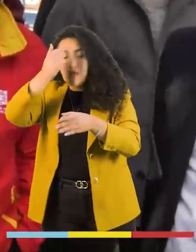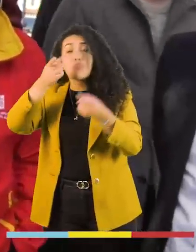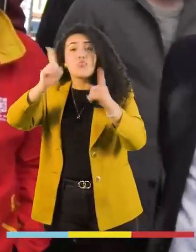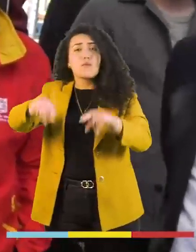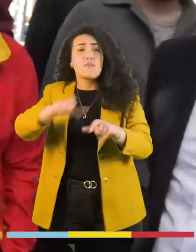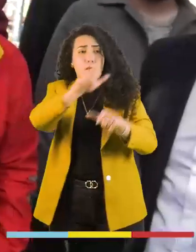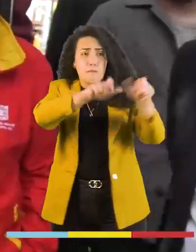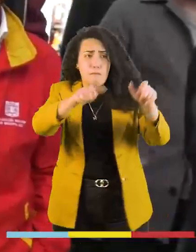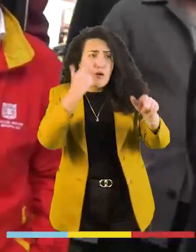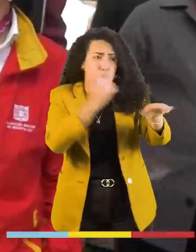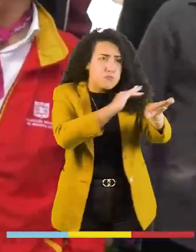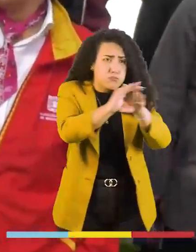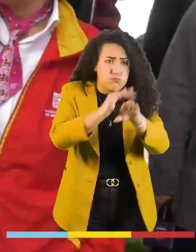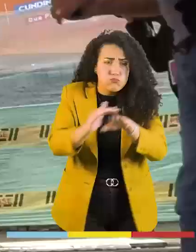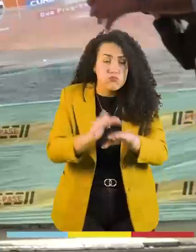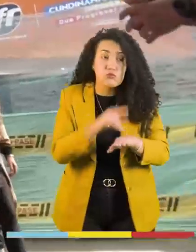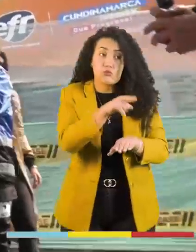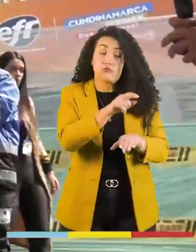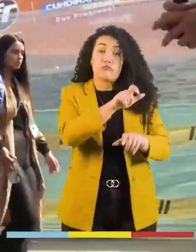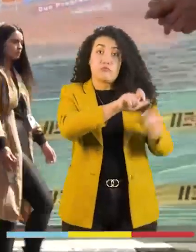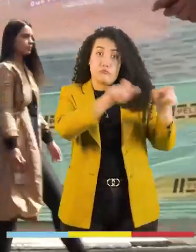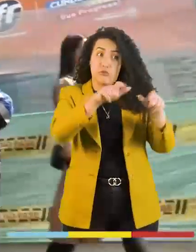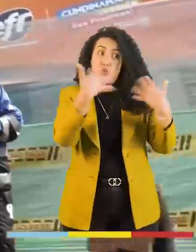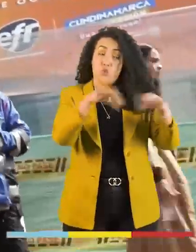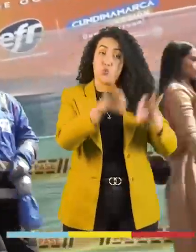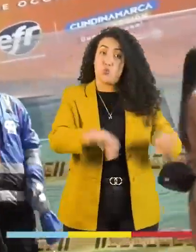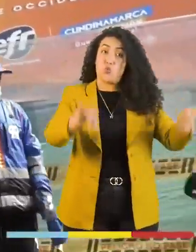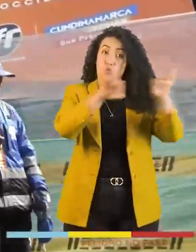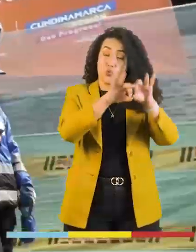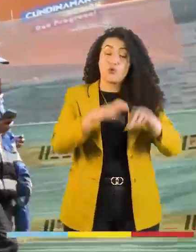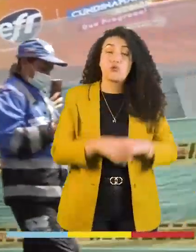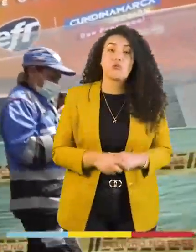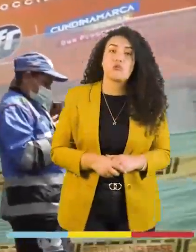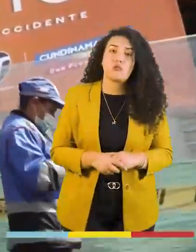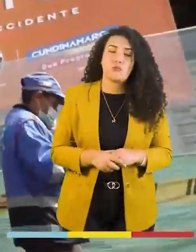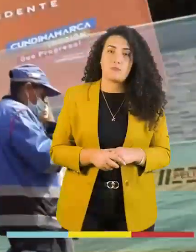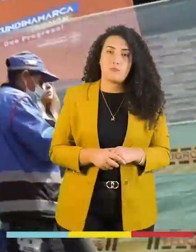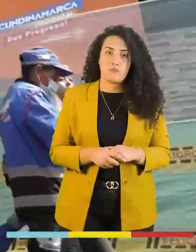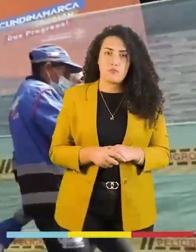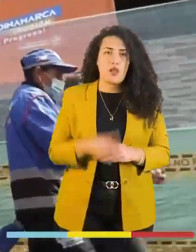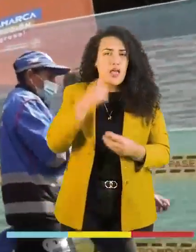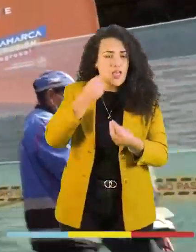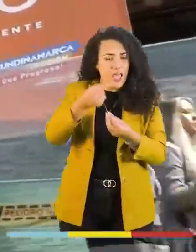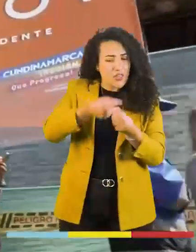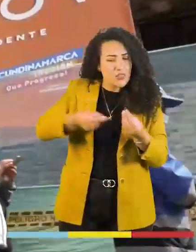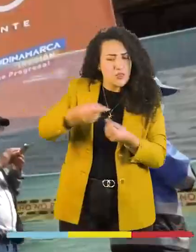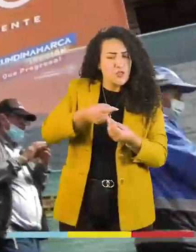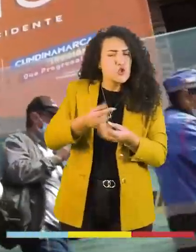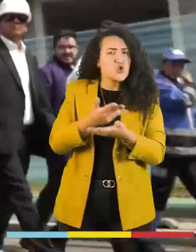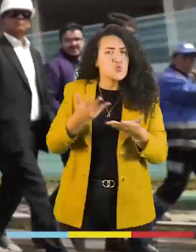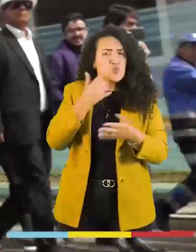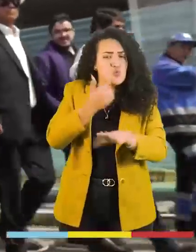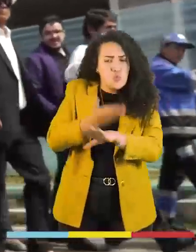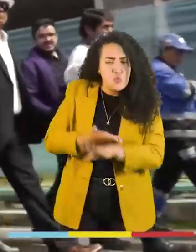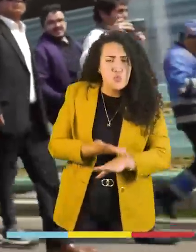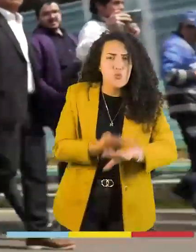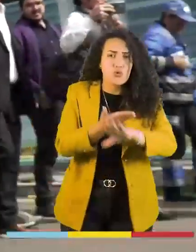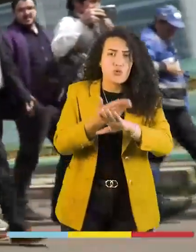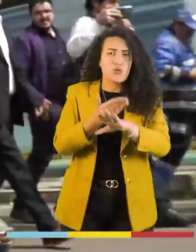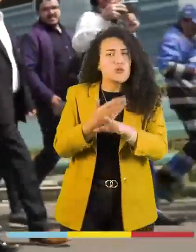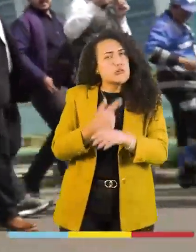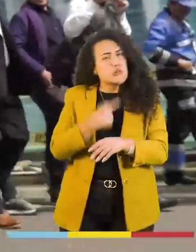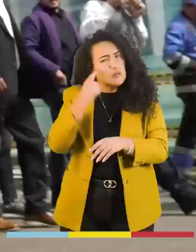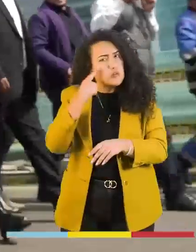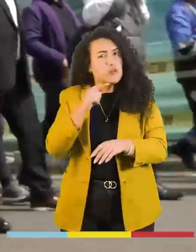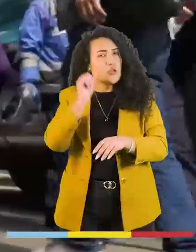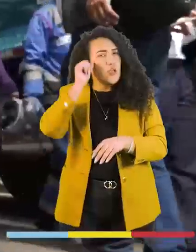y también en lo que van a ser los invitados, que sin duda va a ser gente muy importante. Listo, perfecto. Desde el diseño gráfico, ¿qué podemos proponer? ¿Cómo